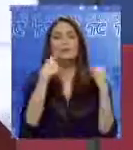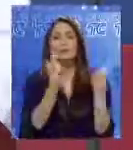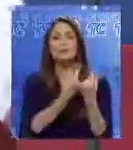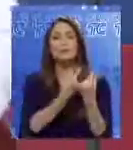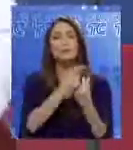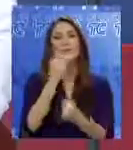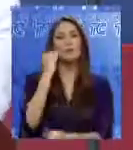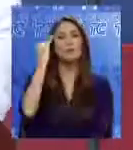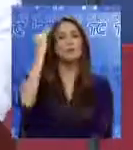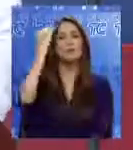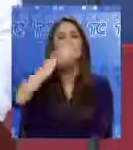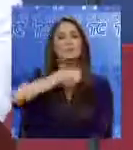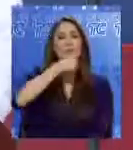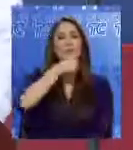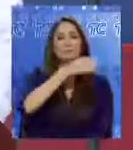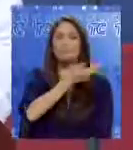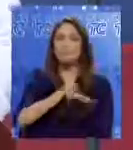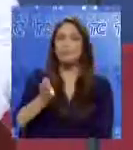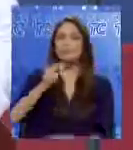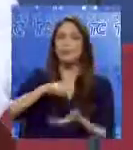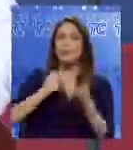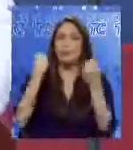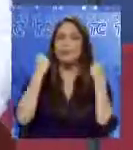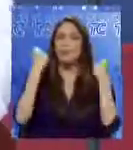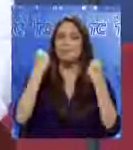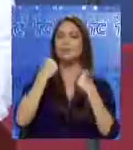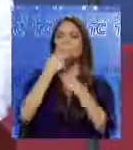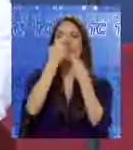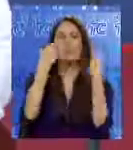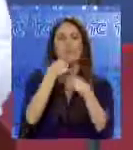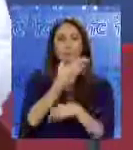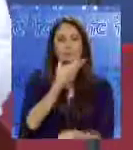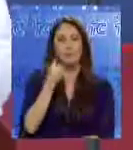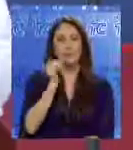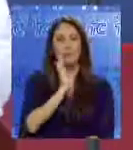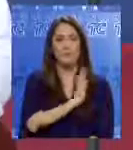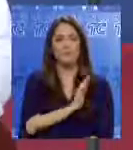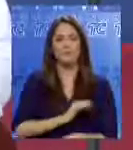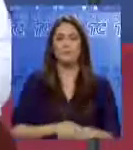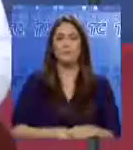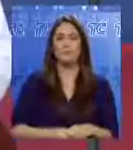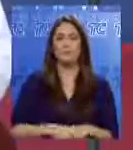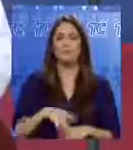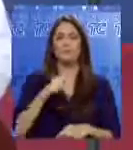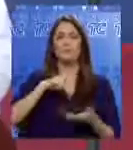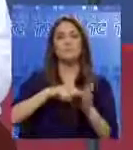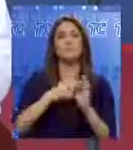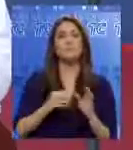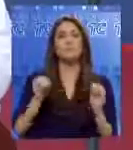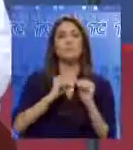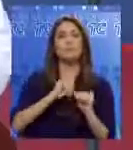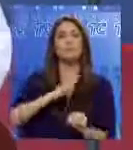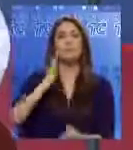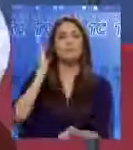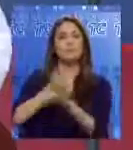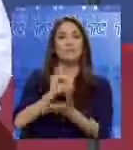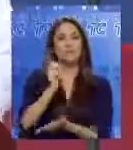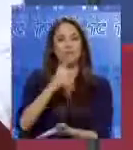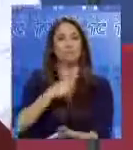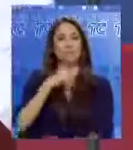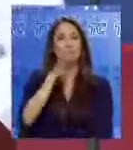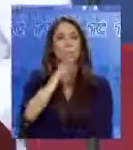ciertos adultos mayores que se va a eliminar la rehabilitación como ha dicho la noticia se la va a tecnificar y nos vamos ahorrar